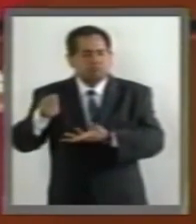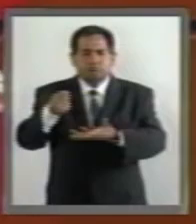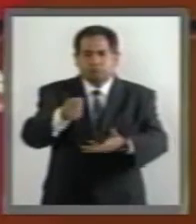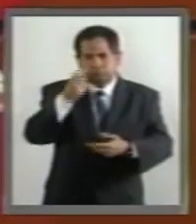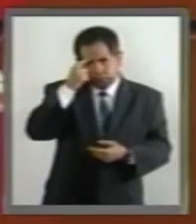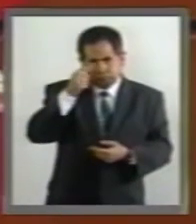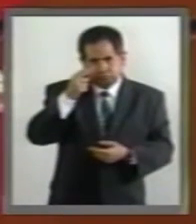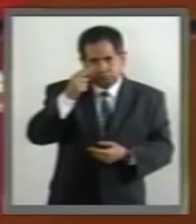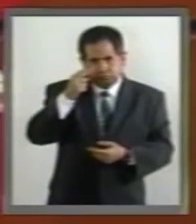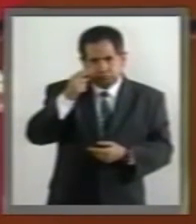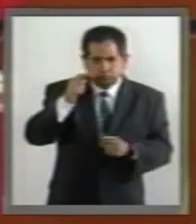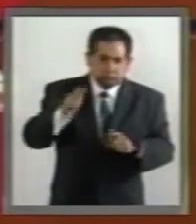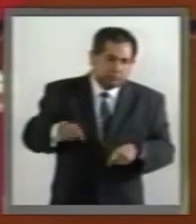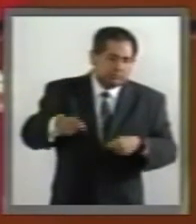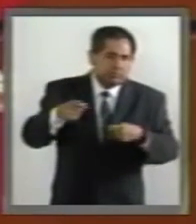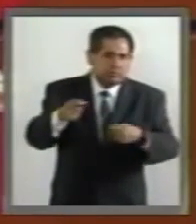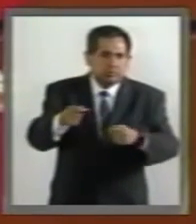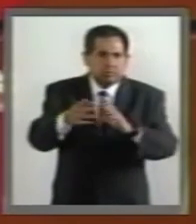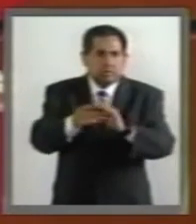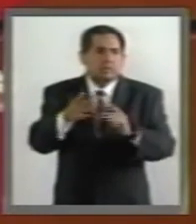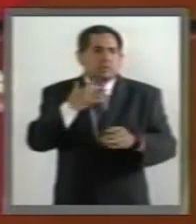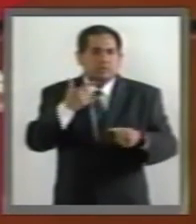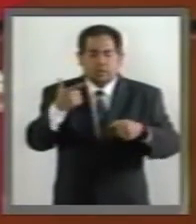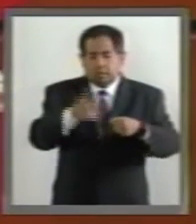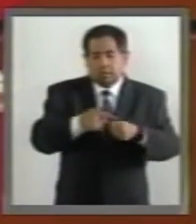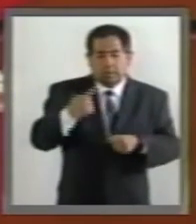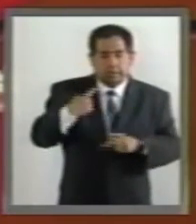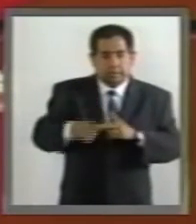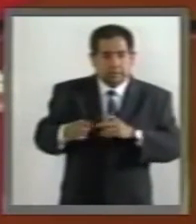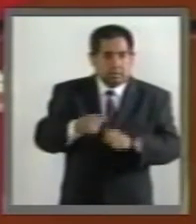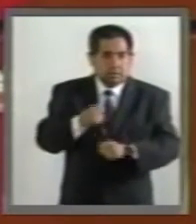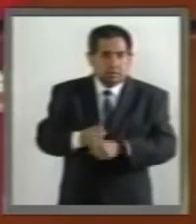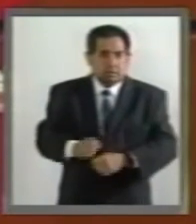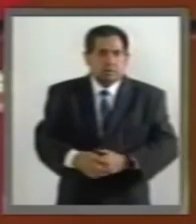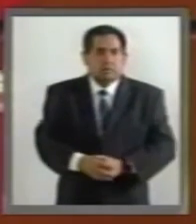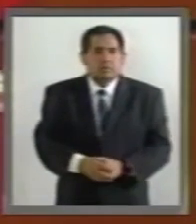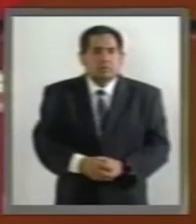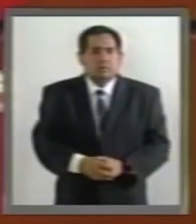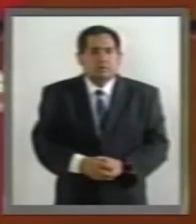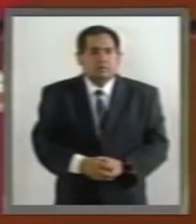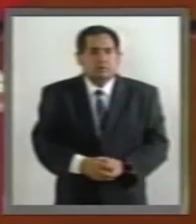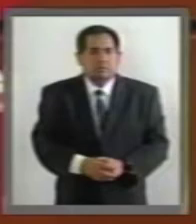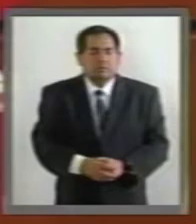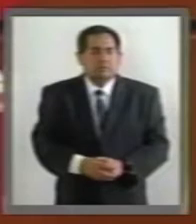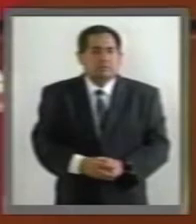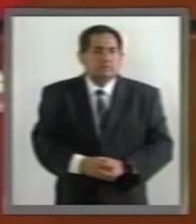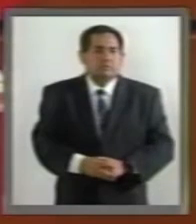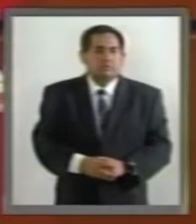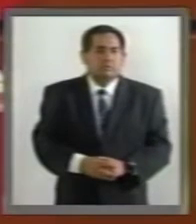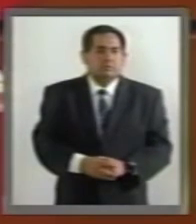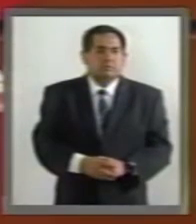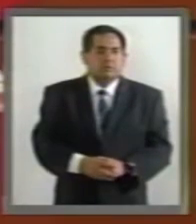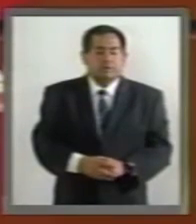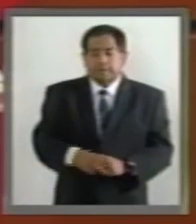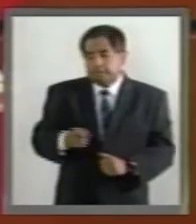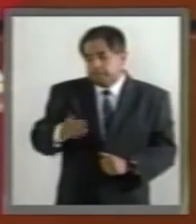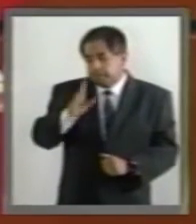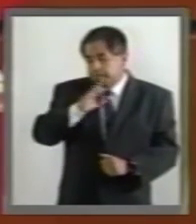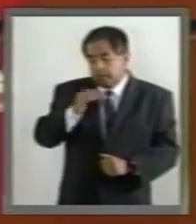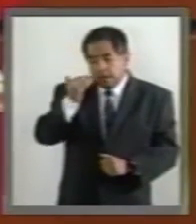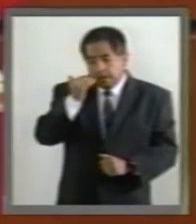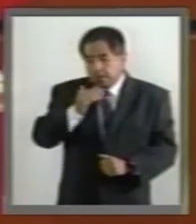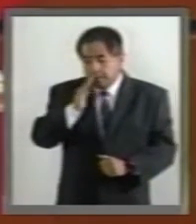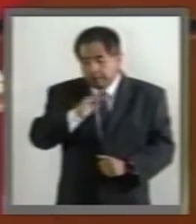está determinando para la gasolina a principios de año. Este tipo de irregularidades tienen que